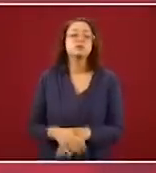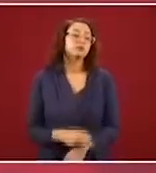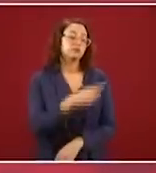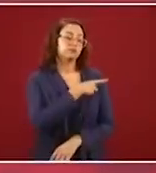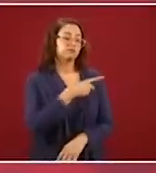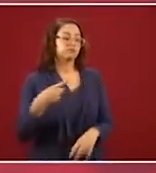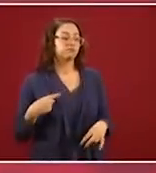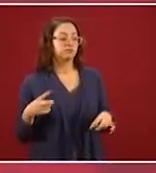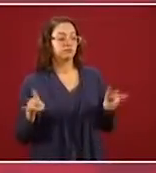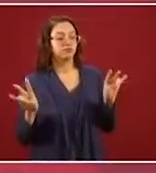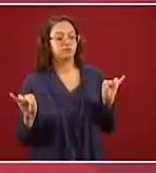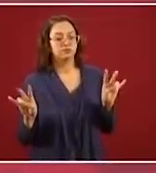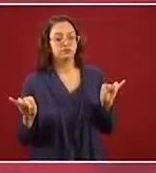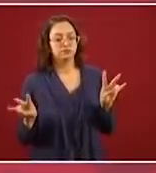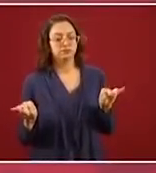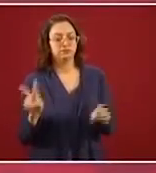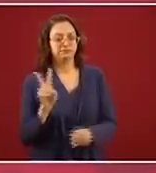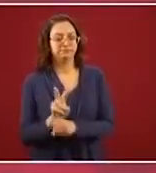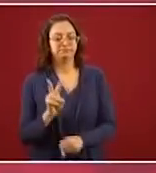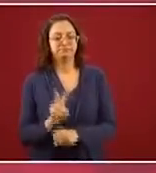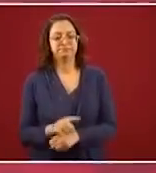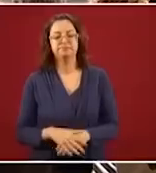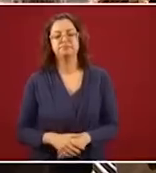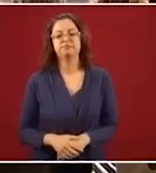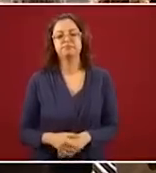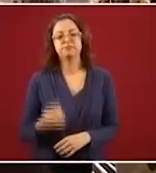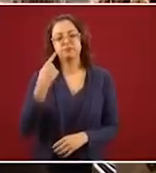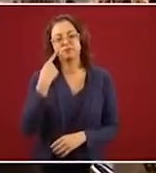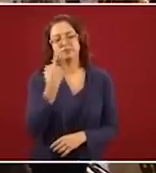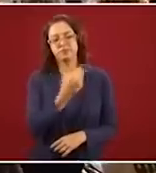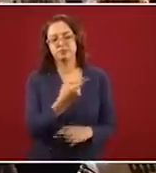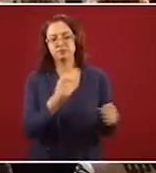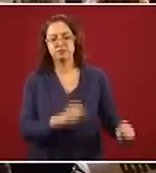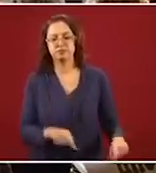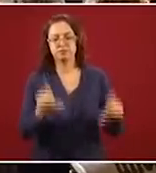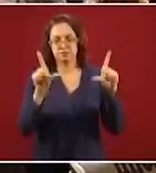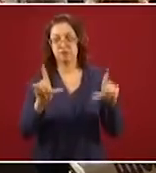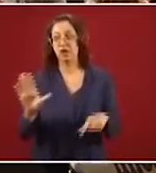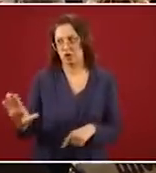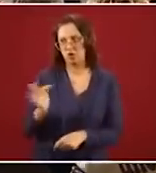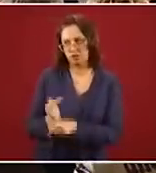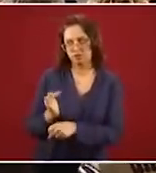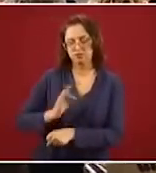estamos, al tanto? Miren, aquí está. Ahorita vemos.